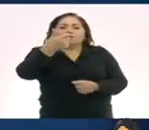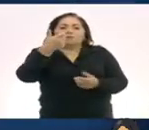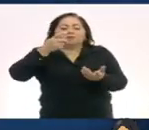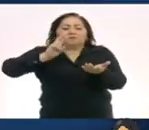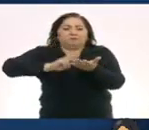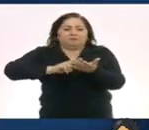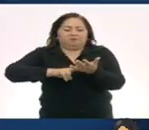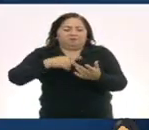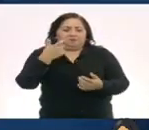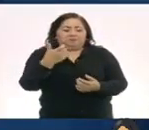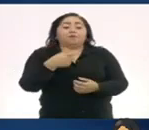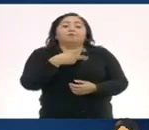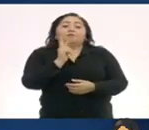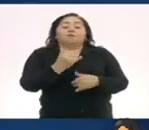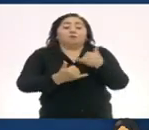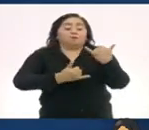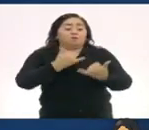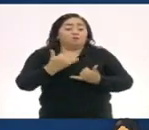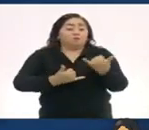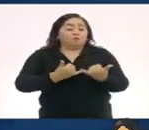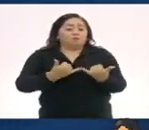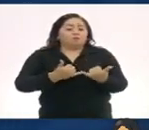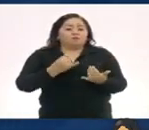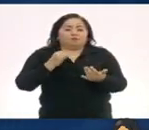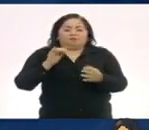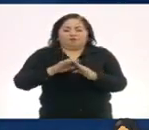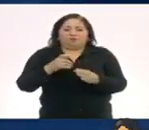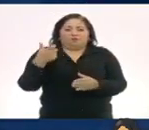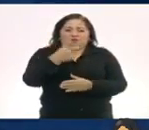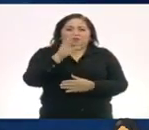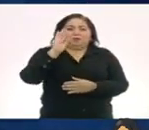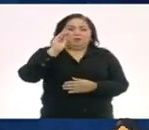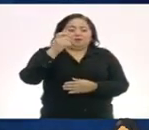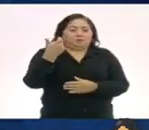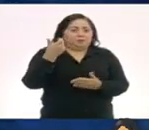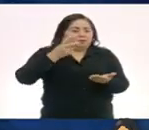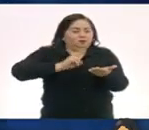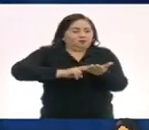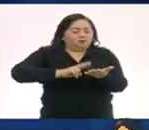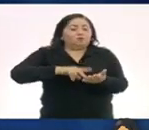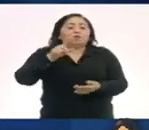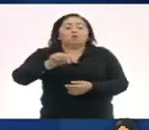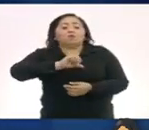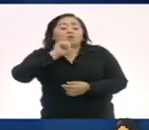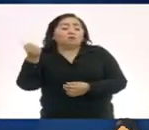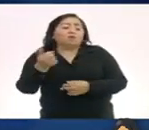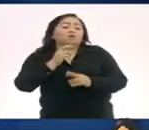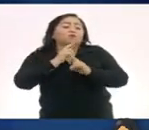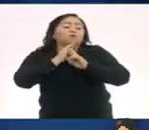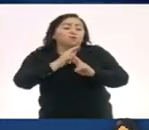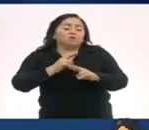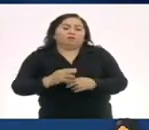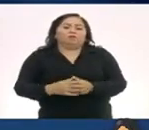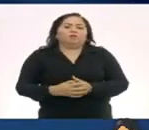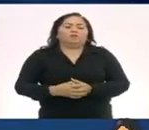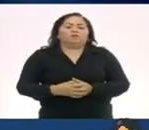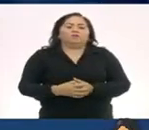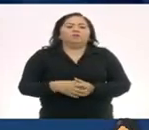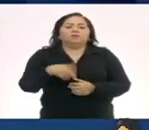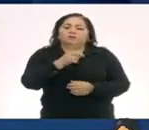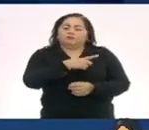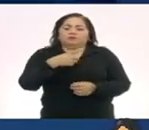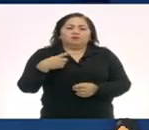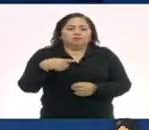¿no? El juego que costó 90 pesos. 90 ¿no? pesos. Entonces ese es otro dato que